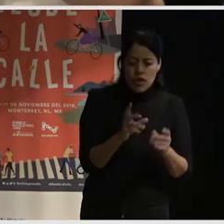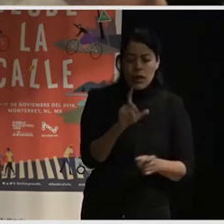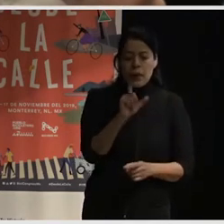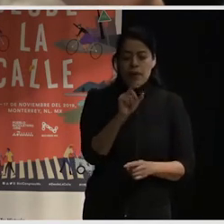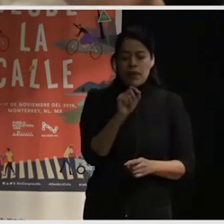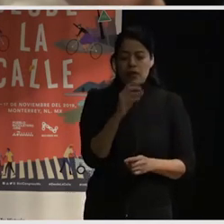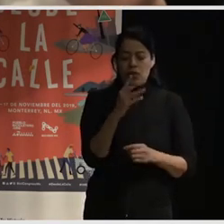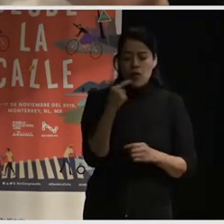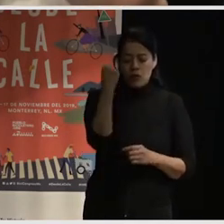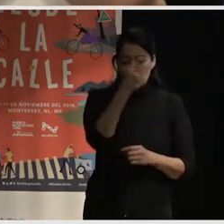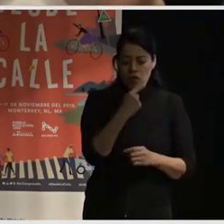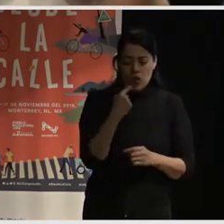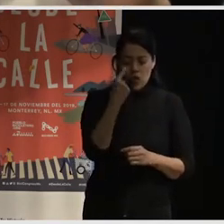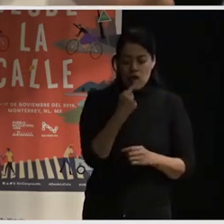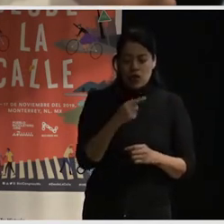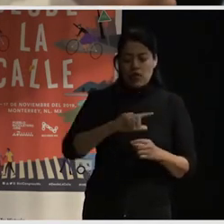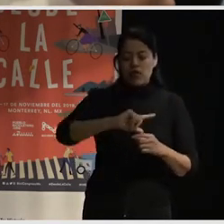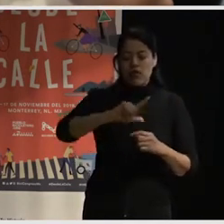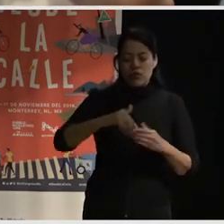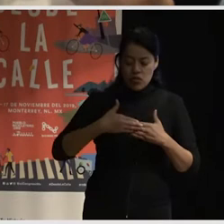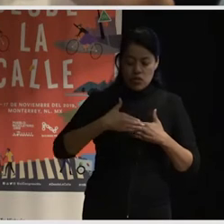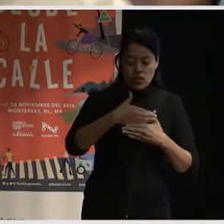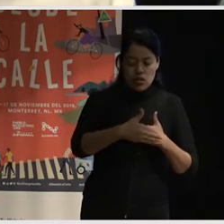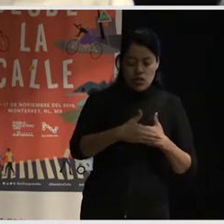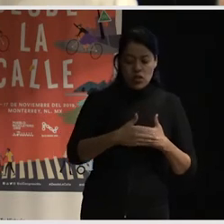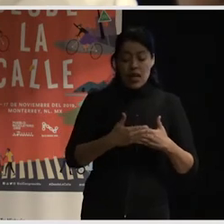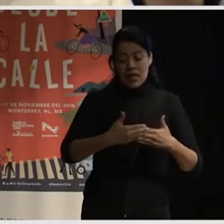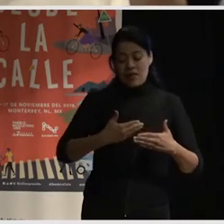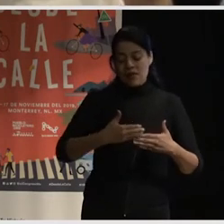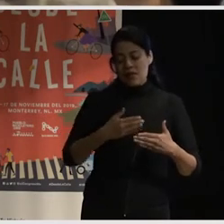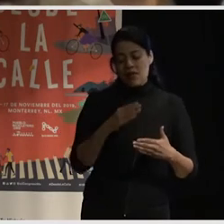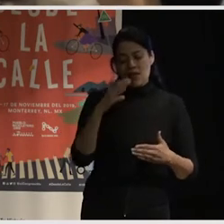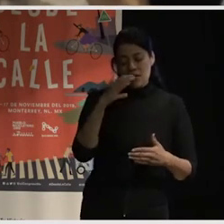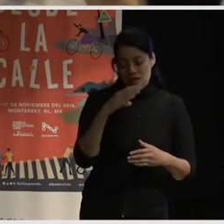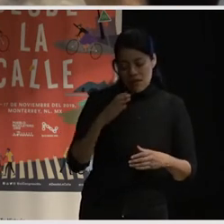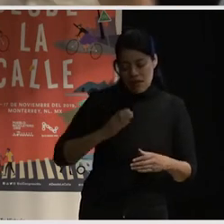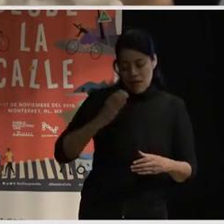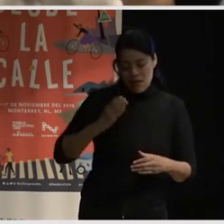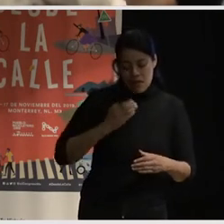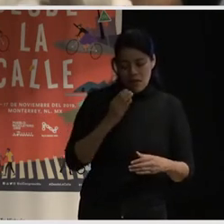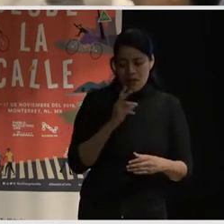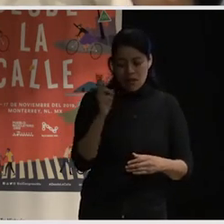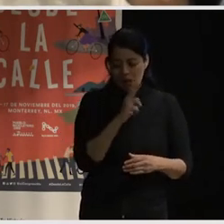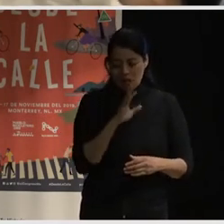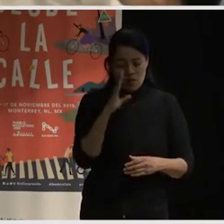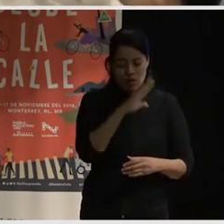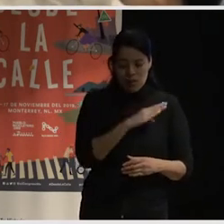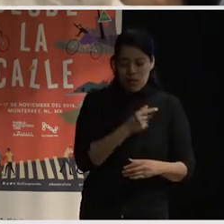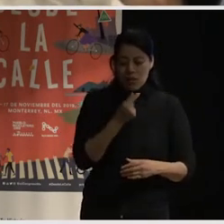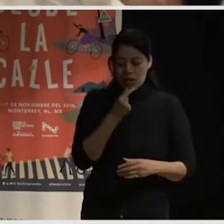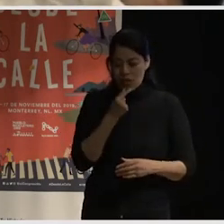horas después de que la calidad del aire ha estado mala y que los niños las niñas están